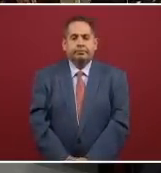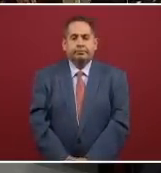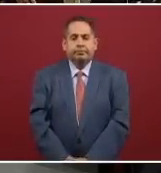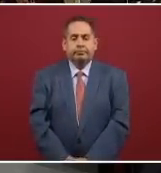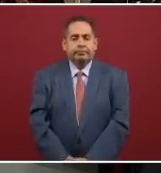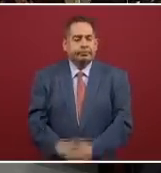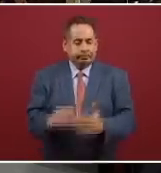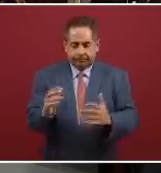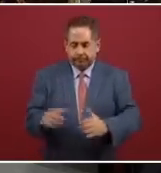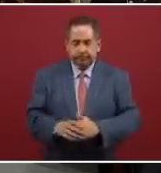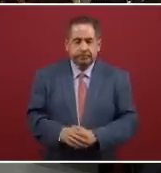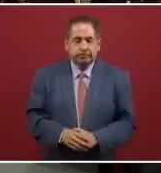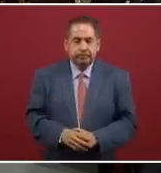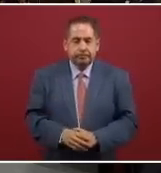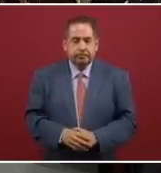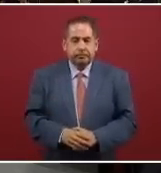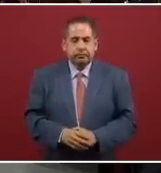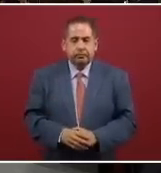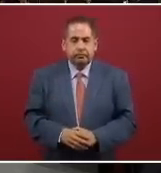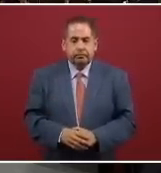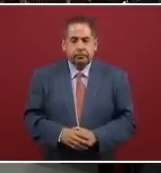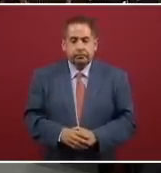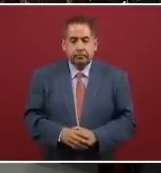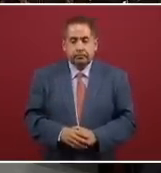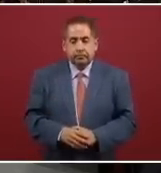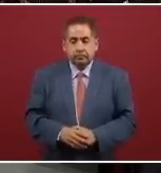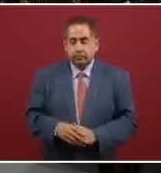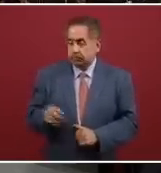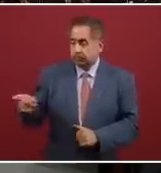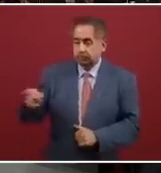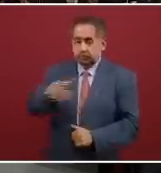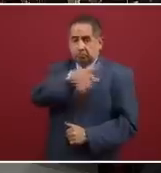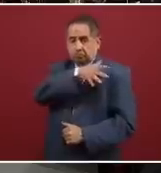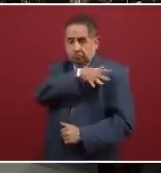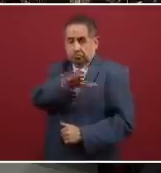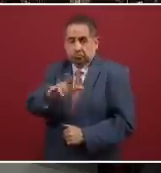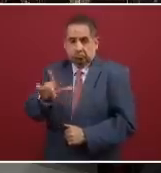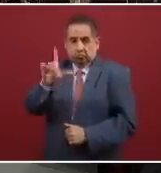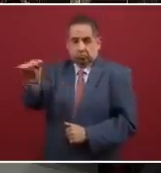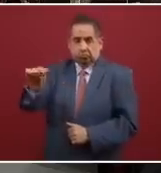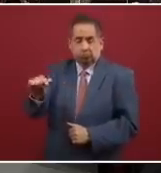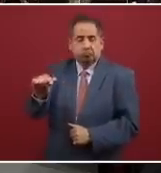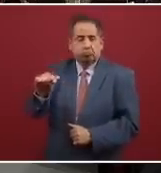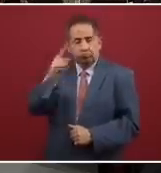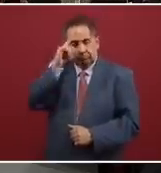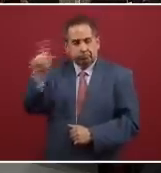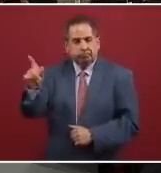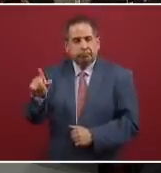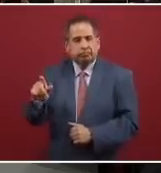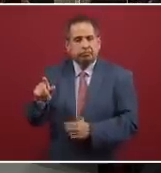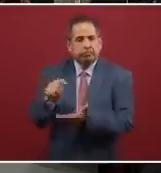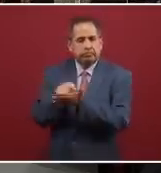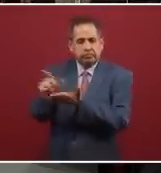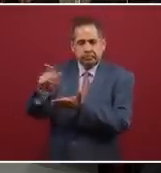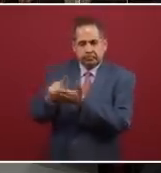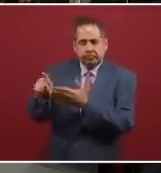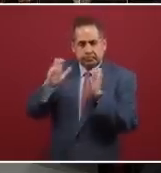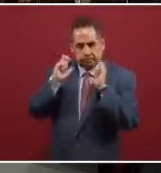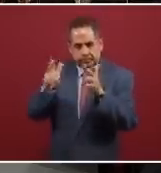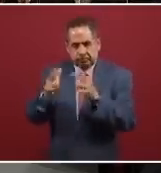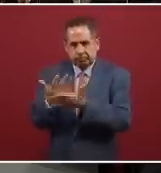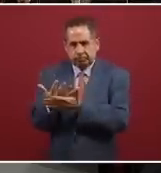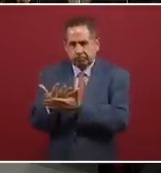bueno mire este se va a tapachula el general y francisco garduño los están esperando